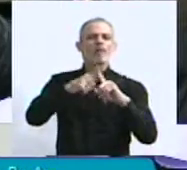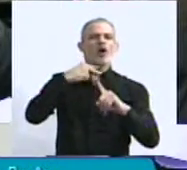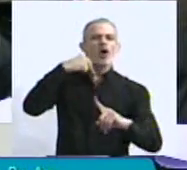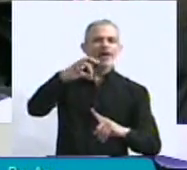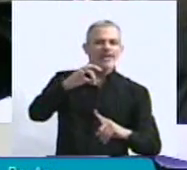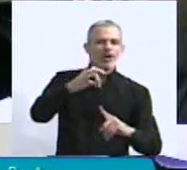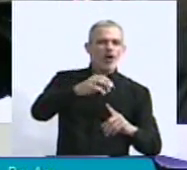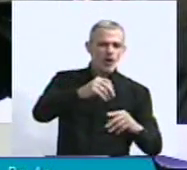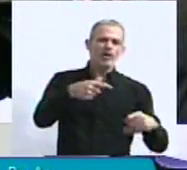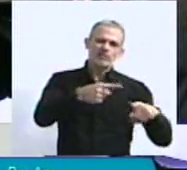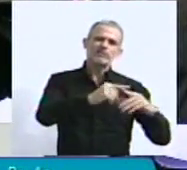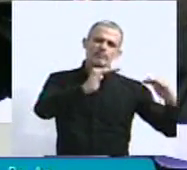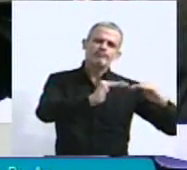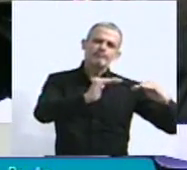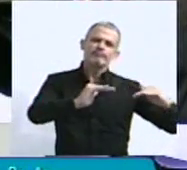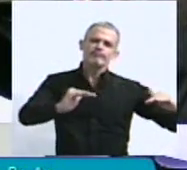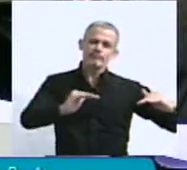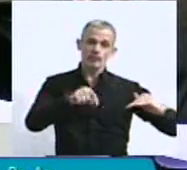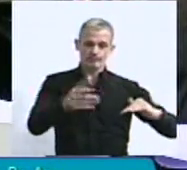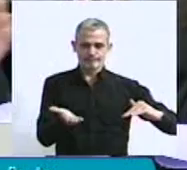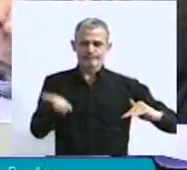desde su implementación.